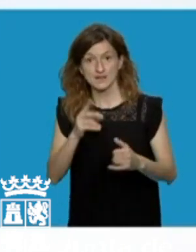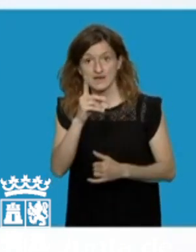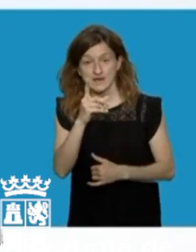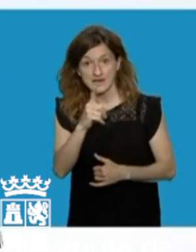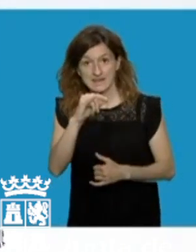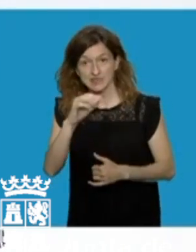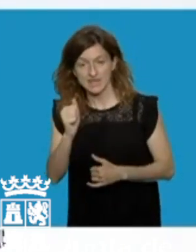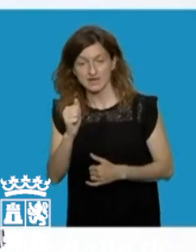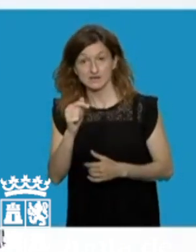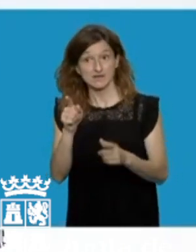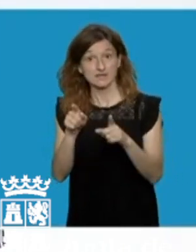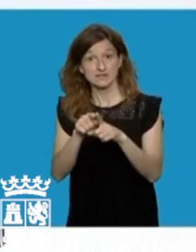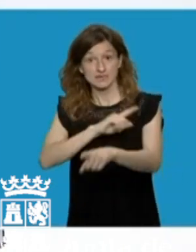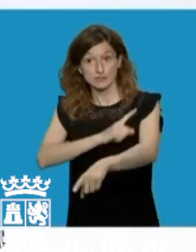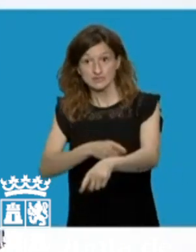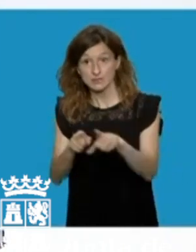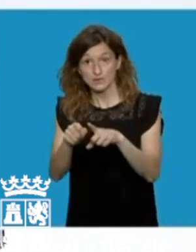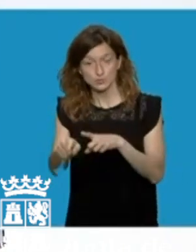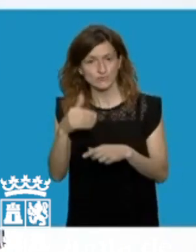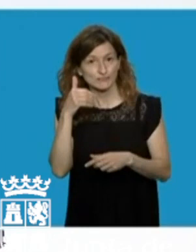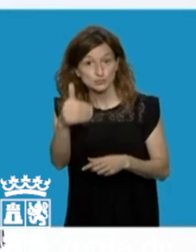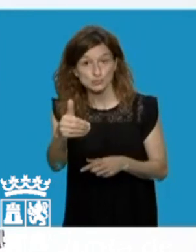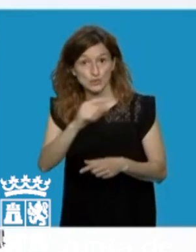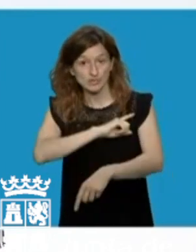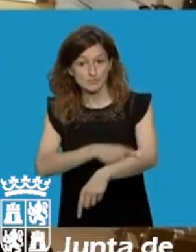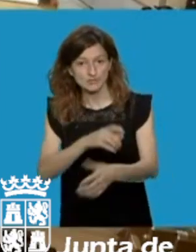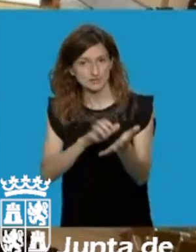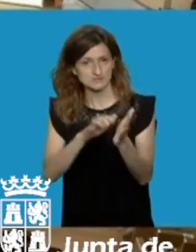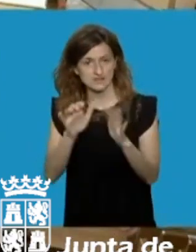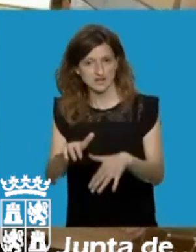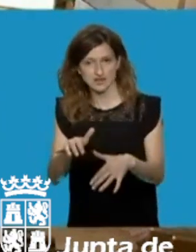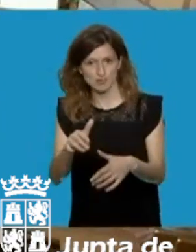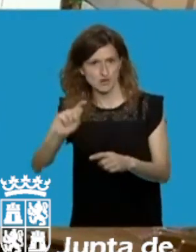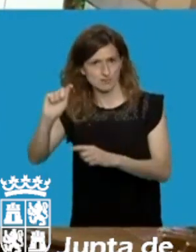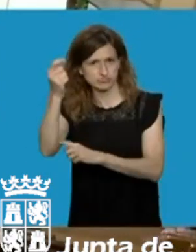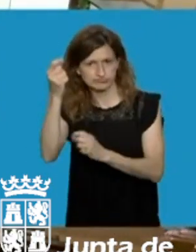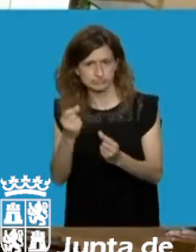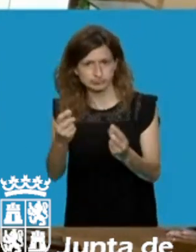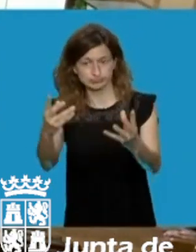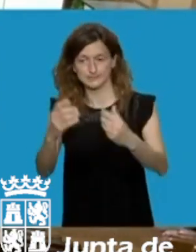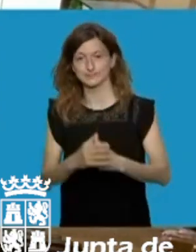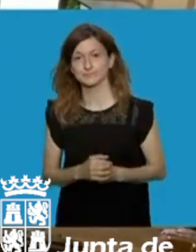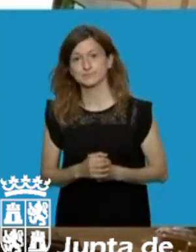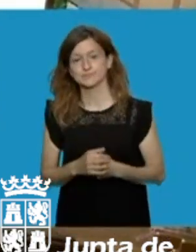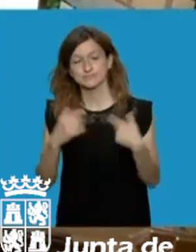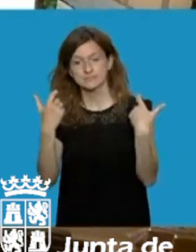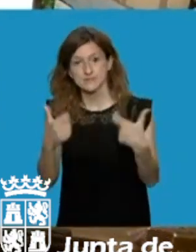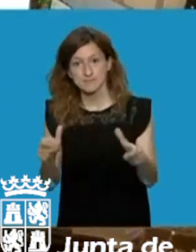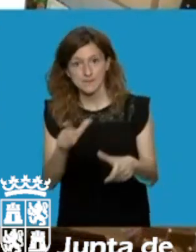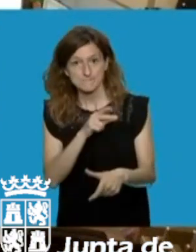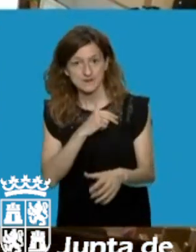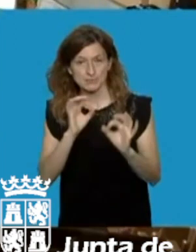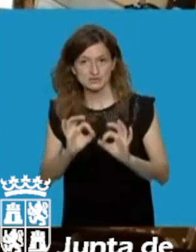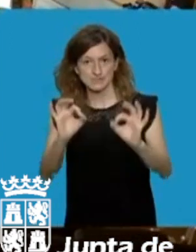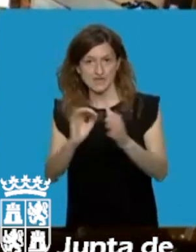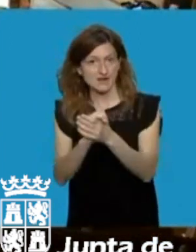con deportistas como tú, el futuro del deporte en Castilla y León estará sin duda plagado de éxitos. En el apartado de menciones especiales quiero